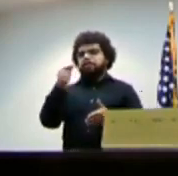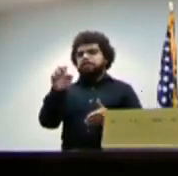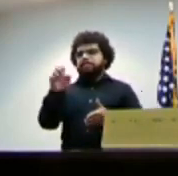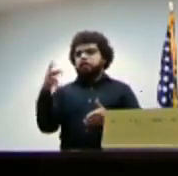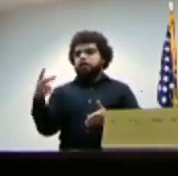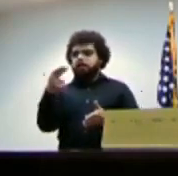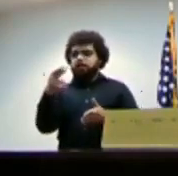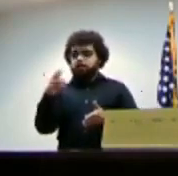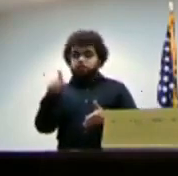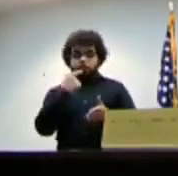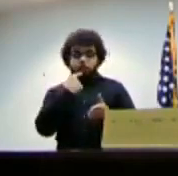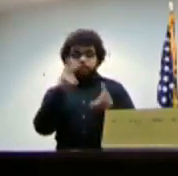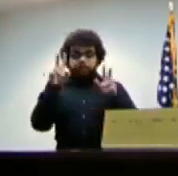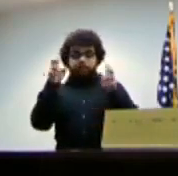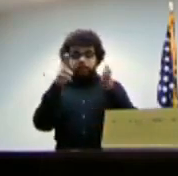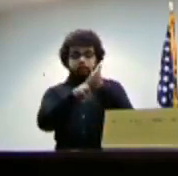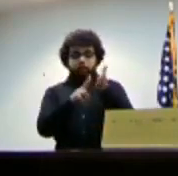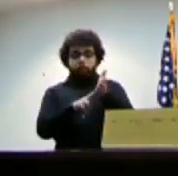Luma.